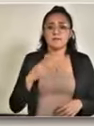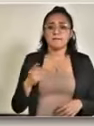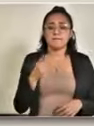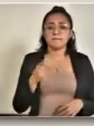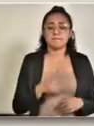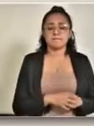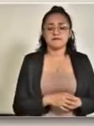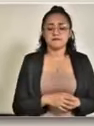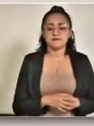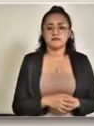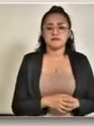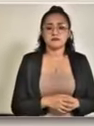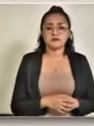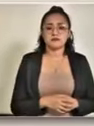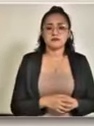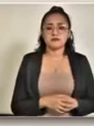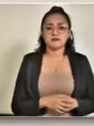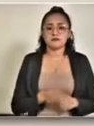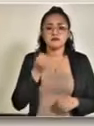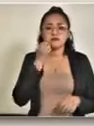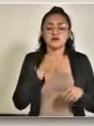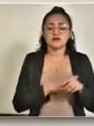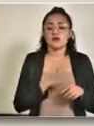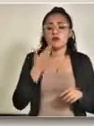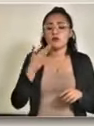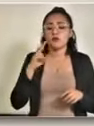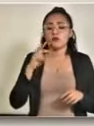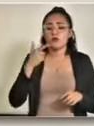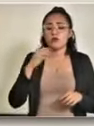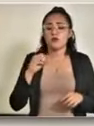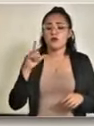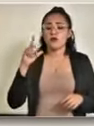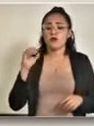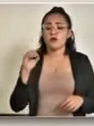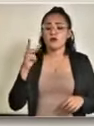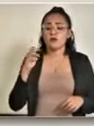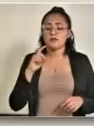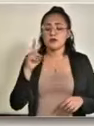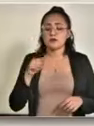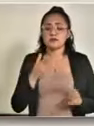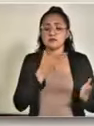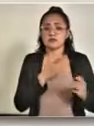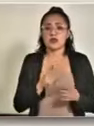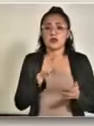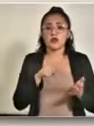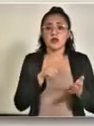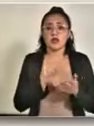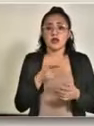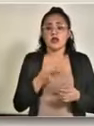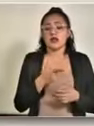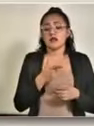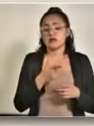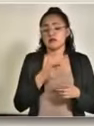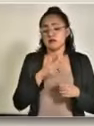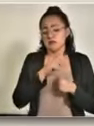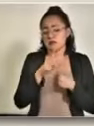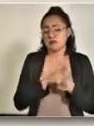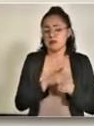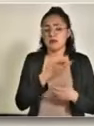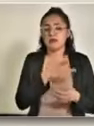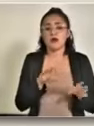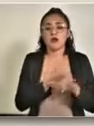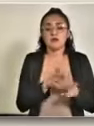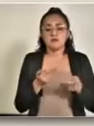preguntarle, el subsecretario Hugo López-Gatell están en diferentes estados de la República presentando algunas estrategias